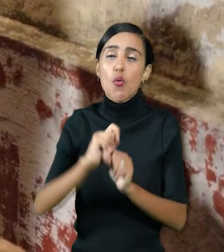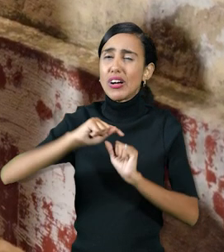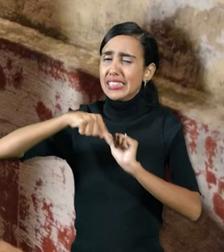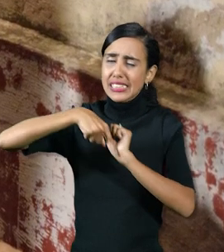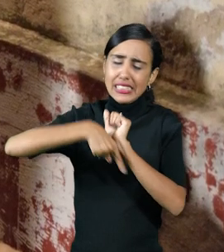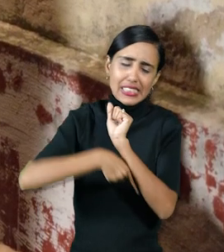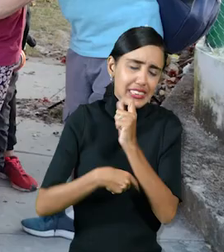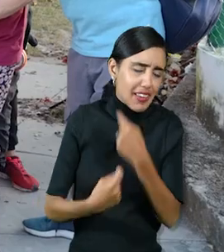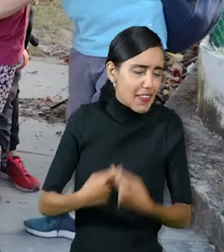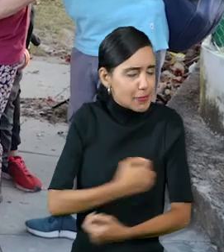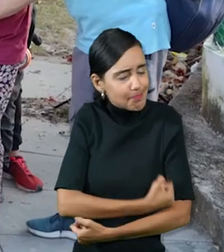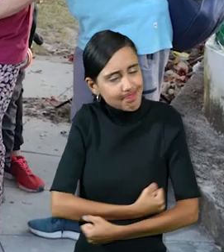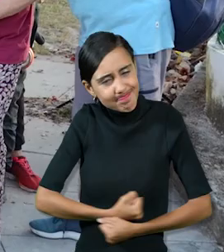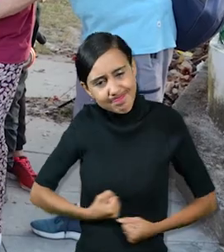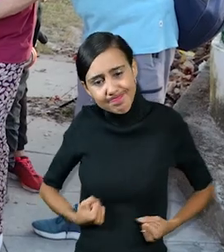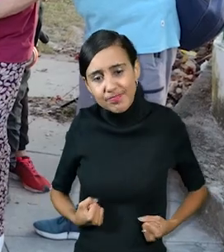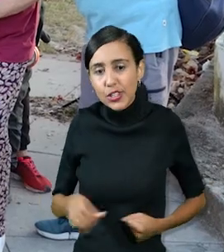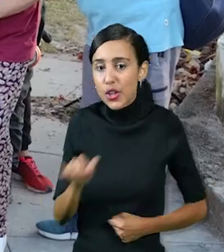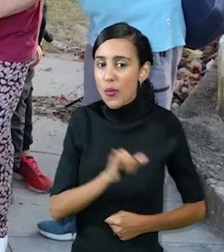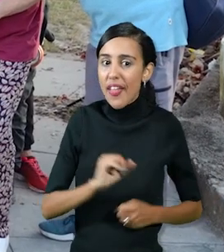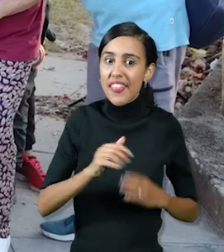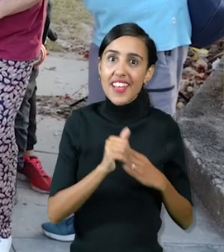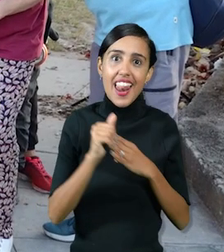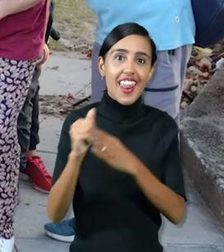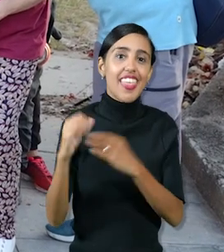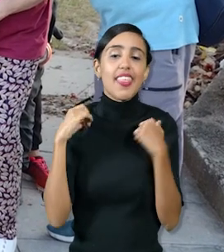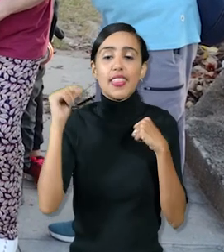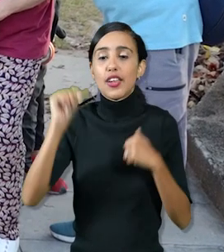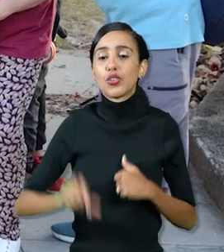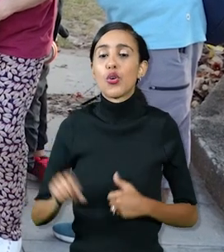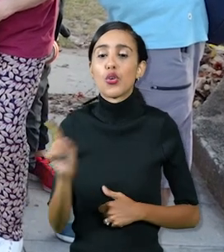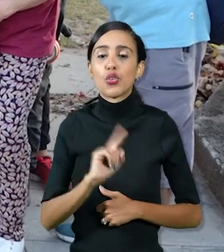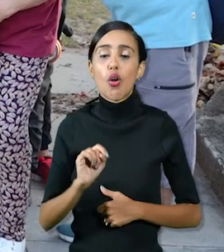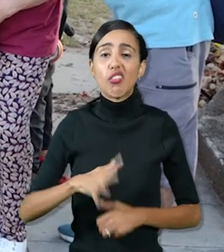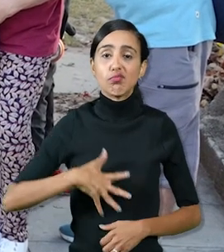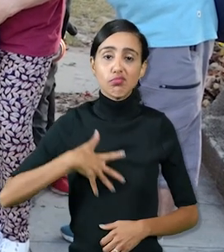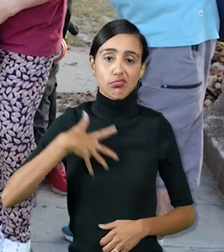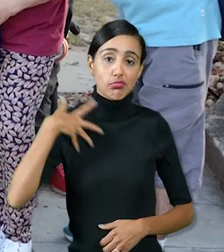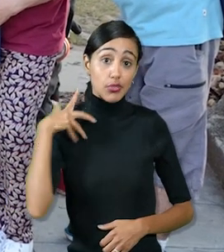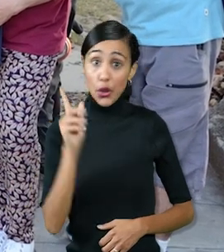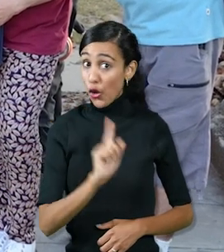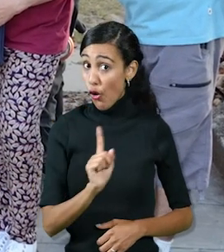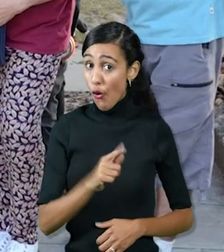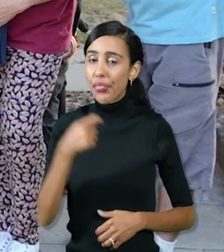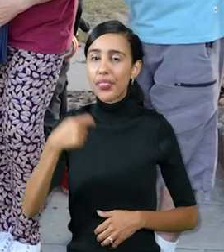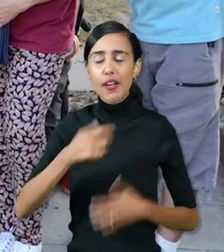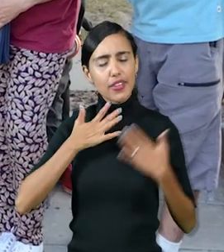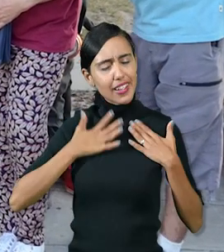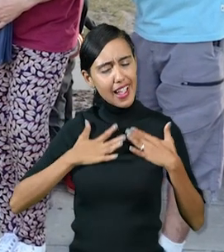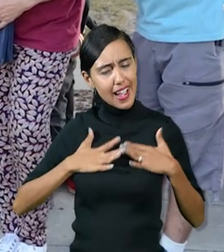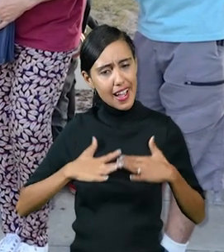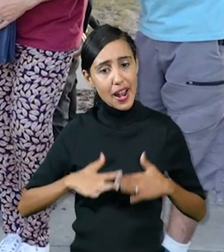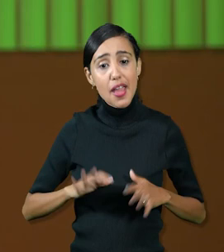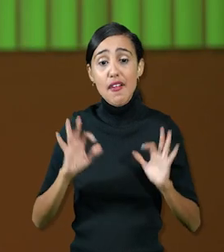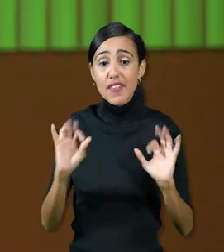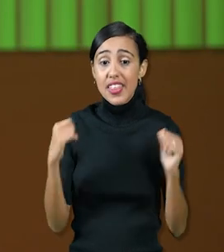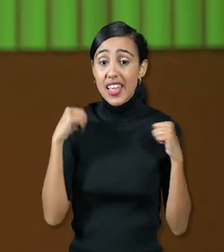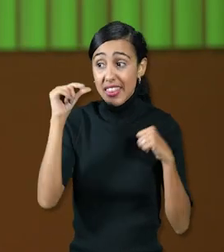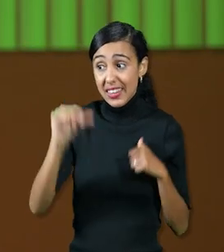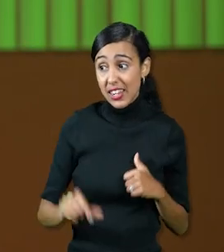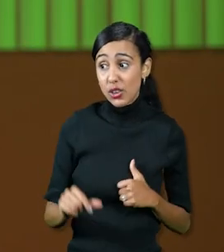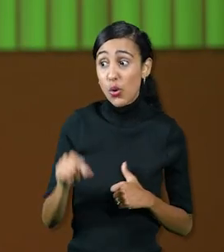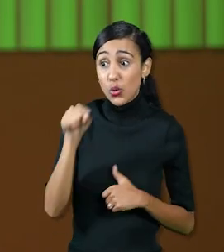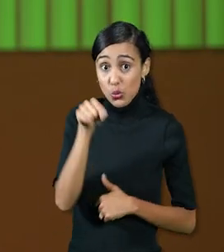es de resistencia. Tiene que tener liderazgo, tratar de no ser arrogante, porque aunque todo gira alrededor de